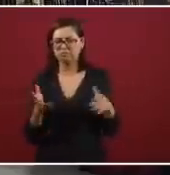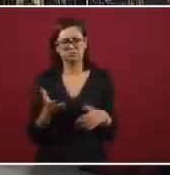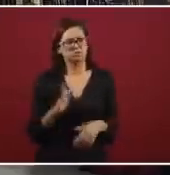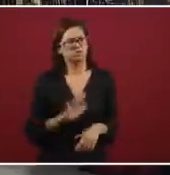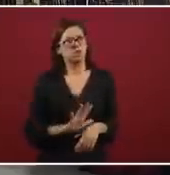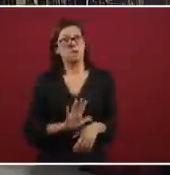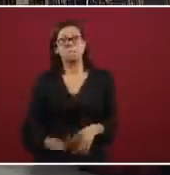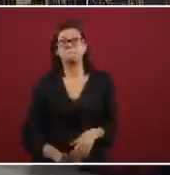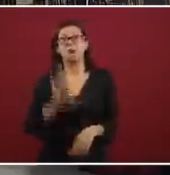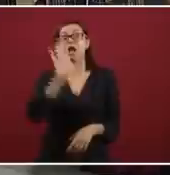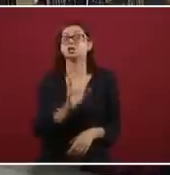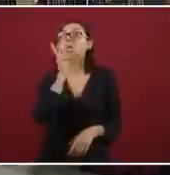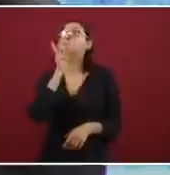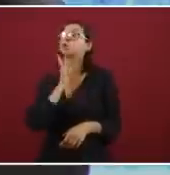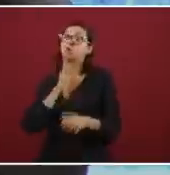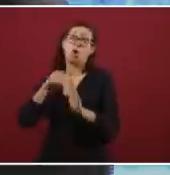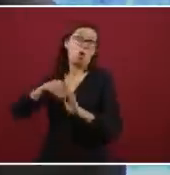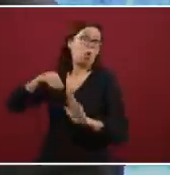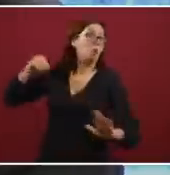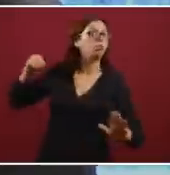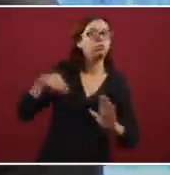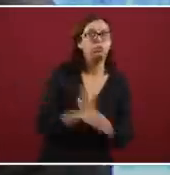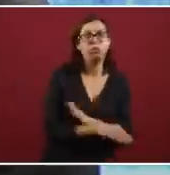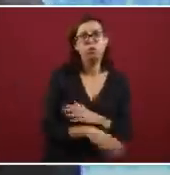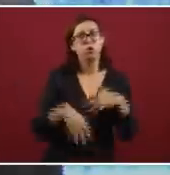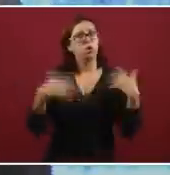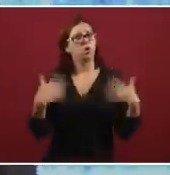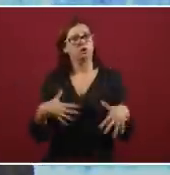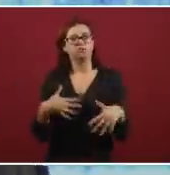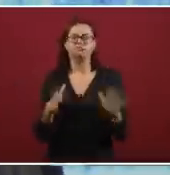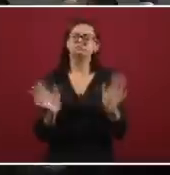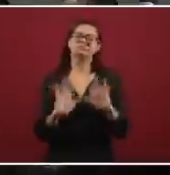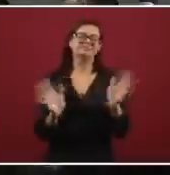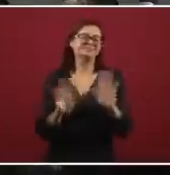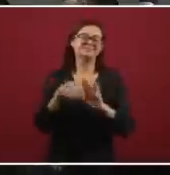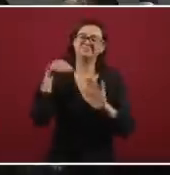se va a aparentar una caída en la producción, que no es tal, es simplemente un diferimiento.